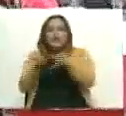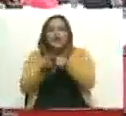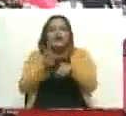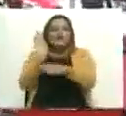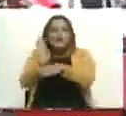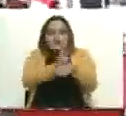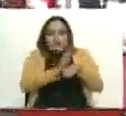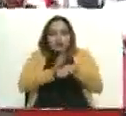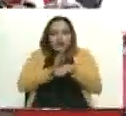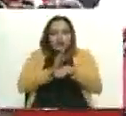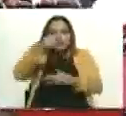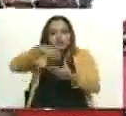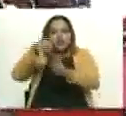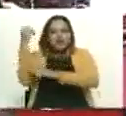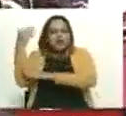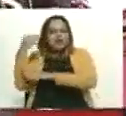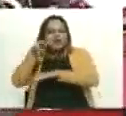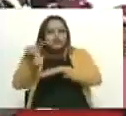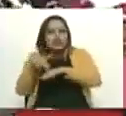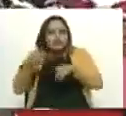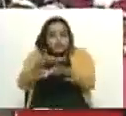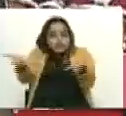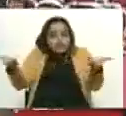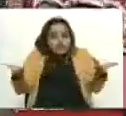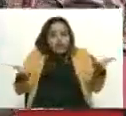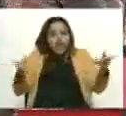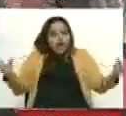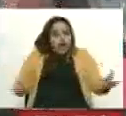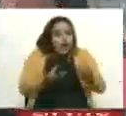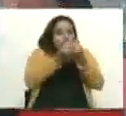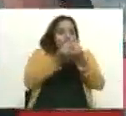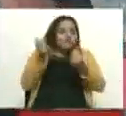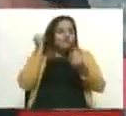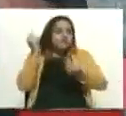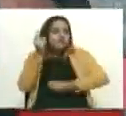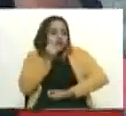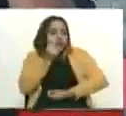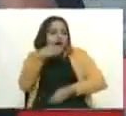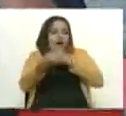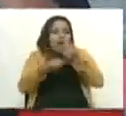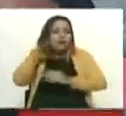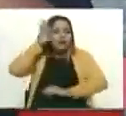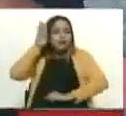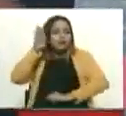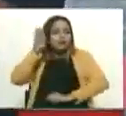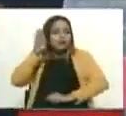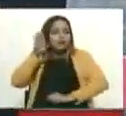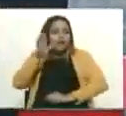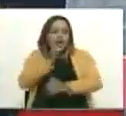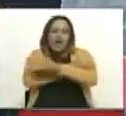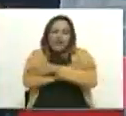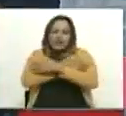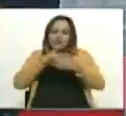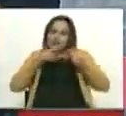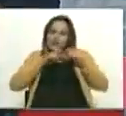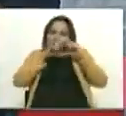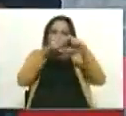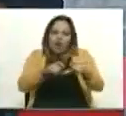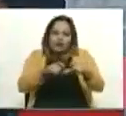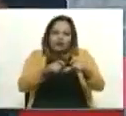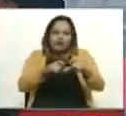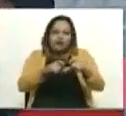protección desde la Asamblea Nacional para que juntas y juntos construyamos el futuro. Un gran abrazo desde mi corazón, les